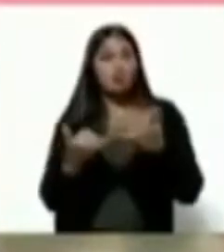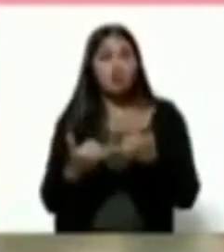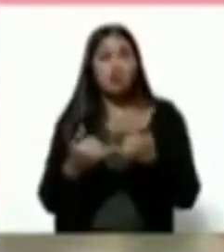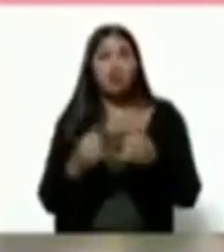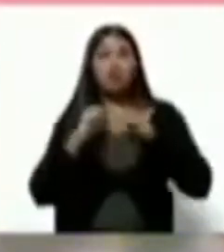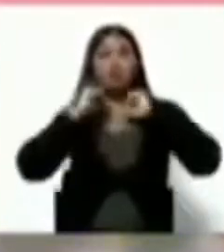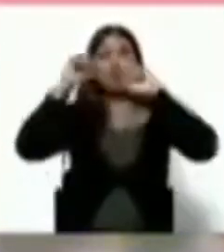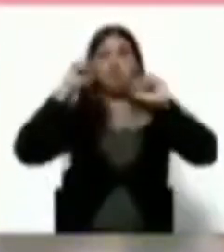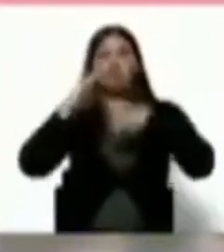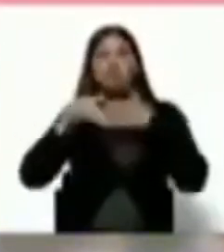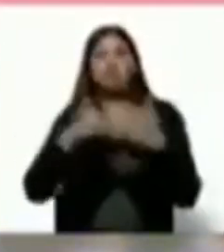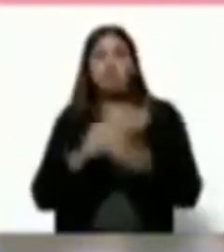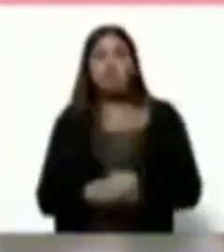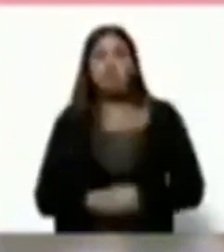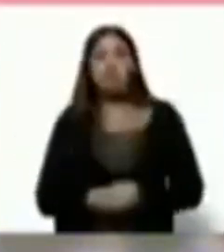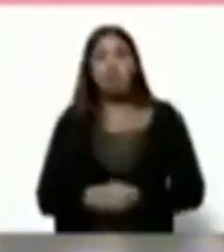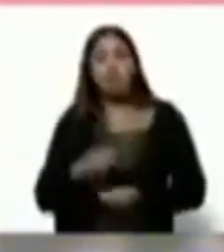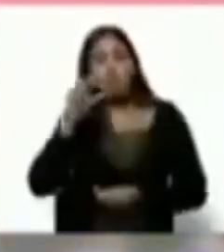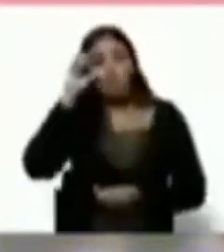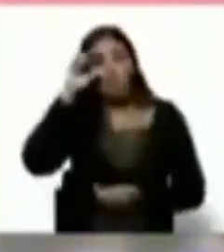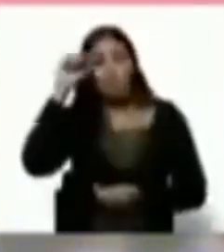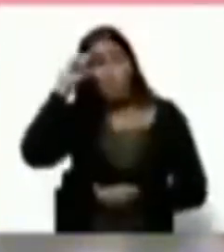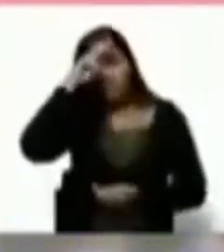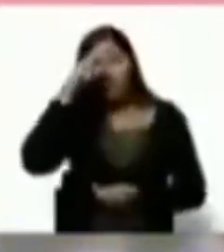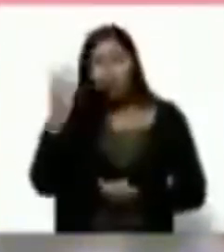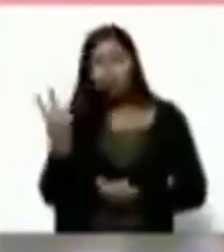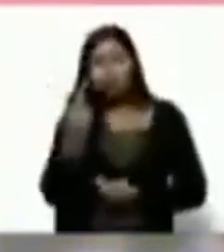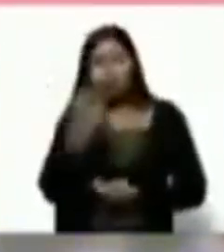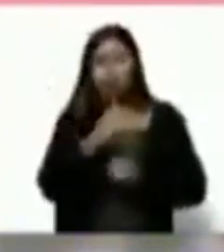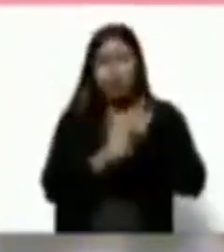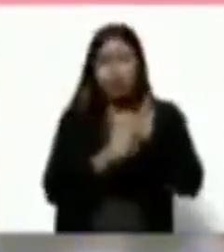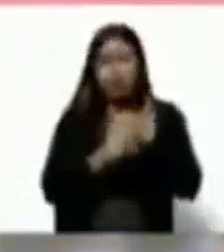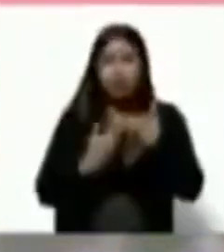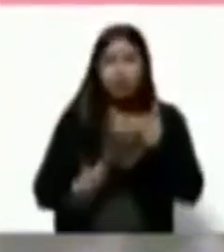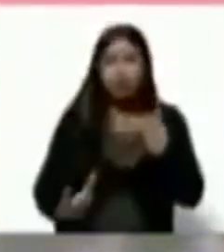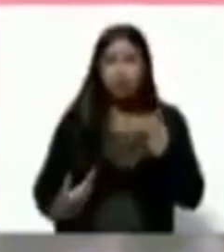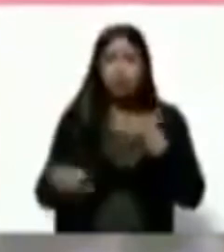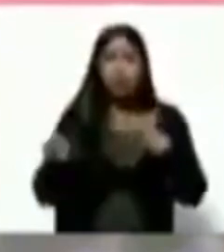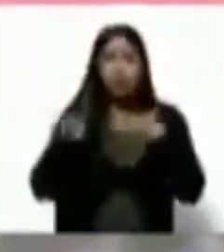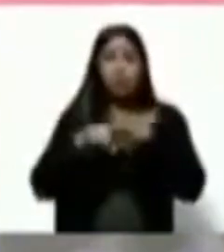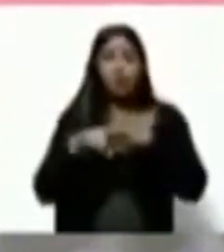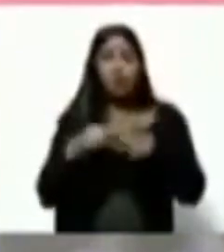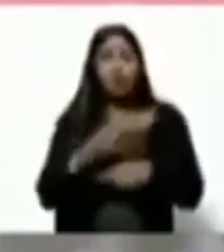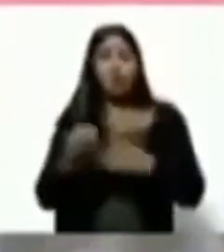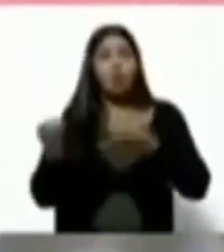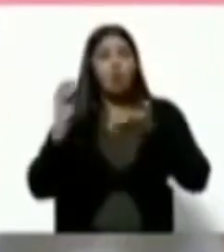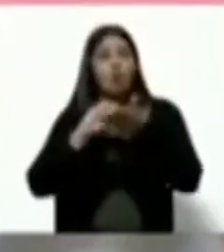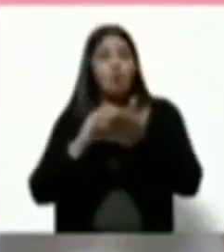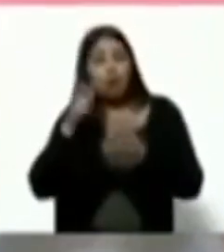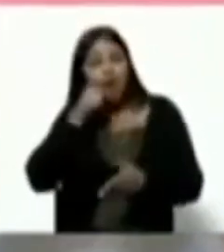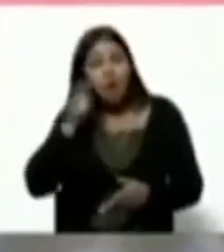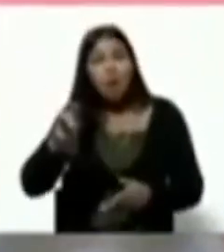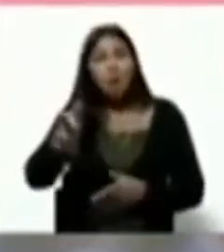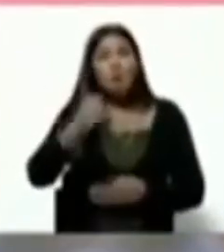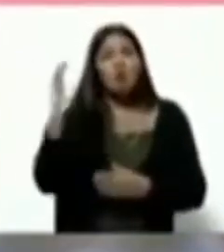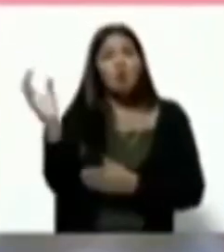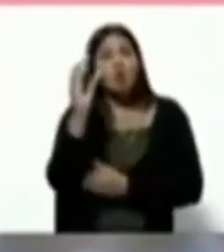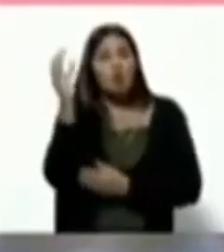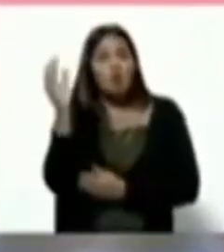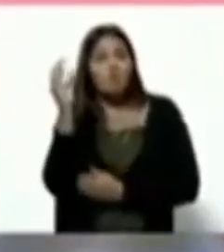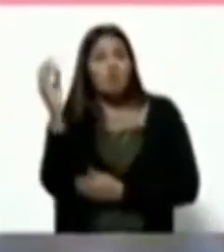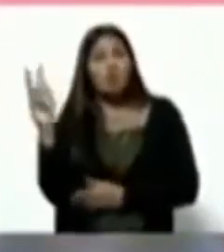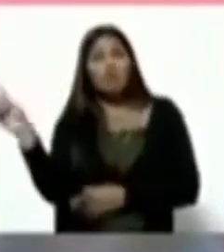triunfo de Petro y Márquez, es que nuevamente el pueblo colombiano y el pueblo